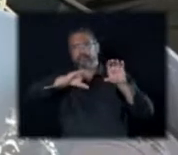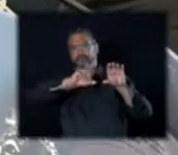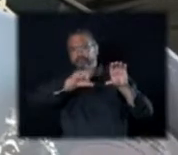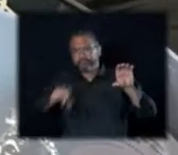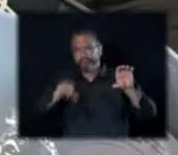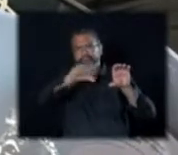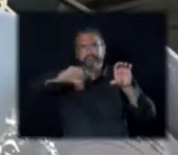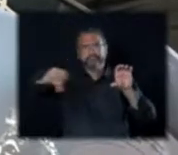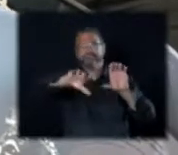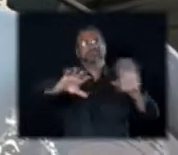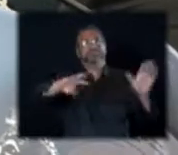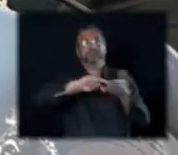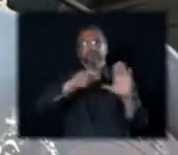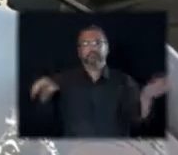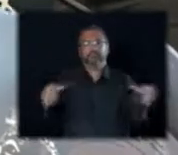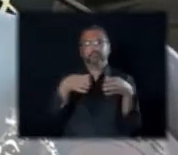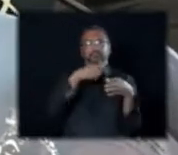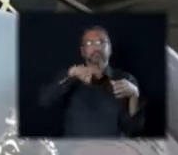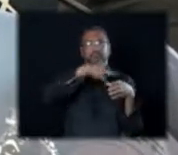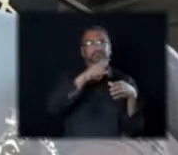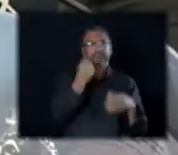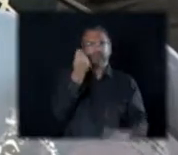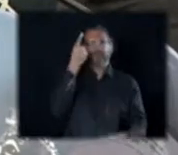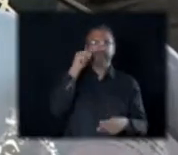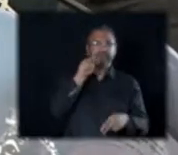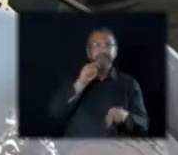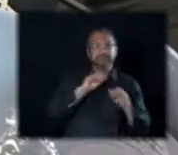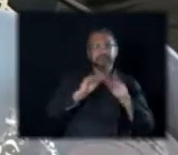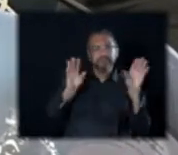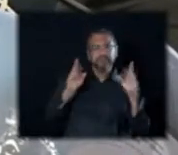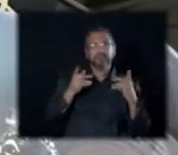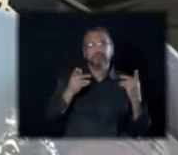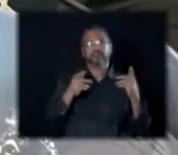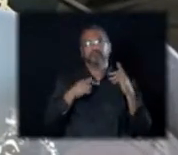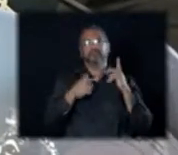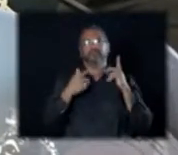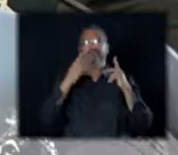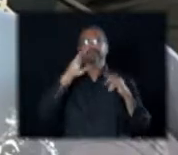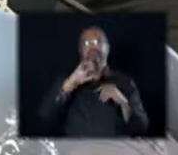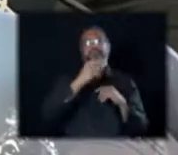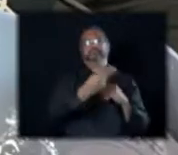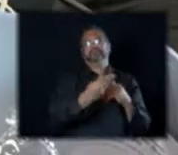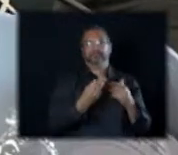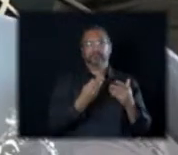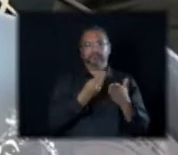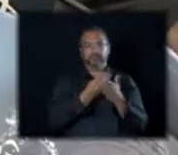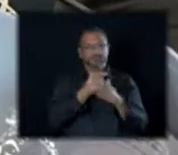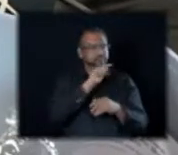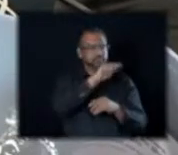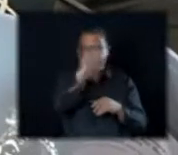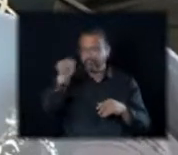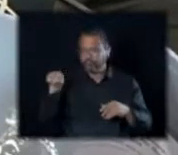de la supervisión del Tesoro o de Hacienda y debería tener una cobertura abarcadora